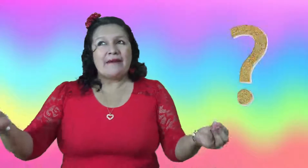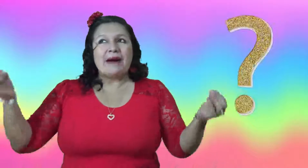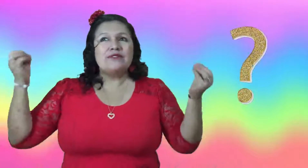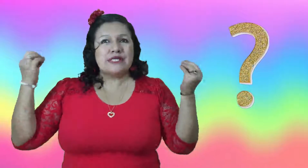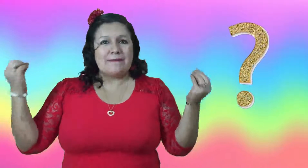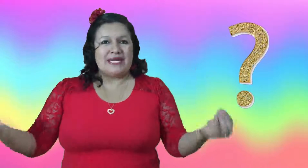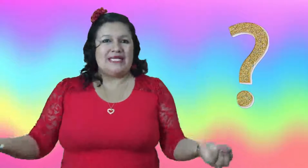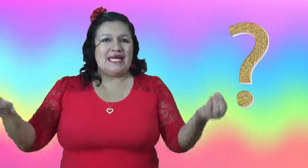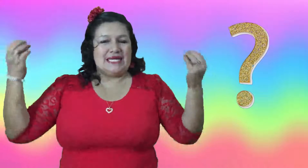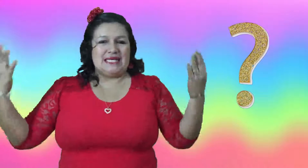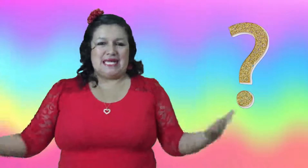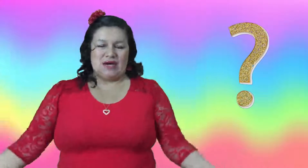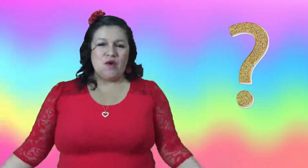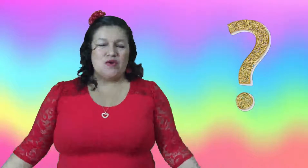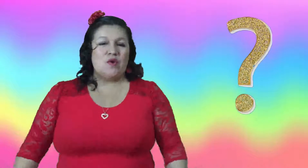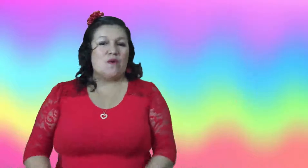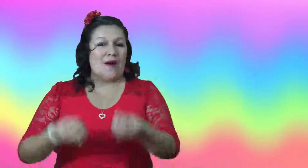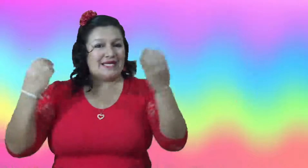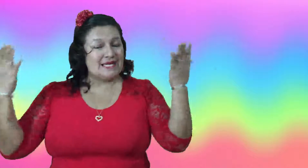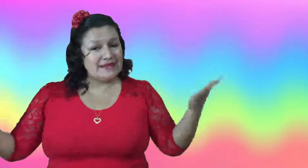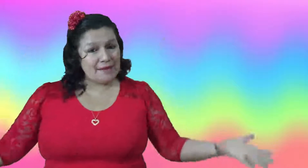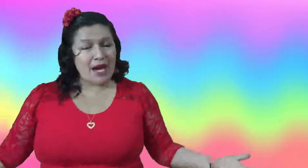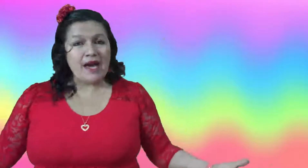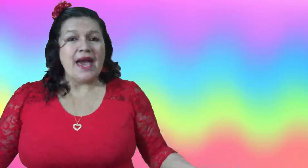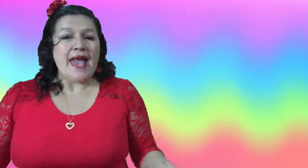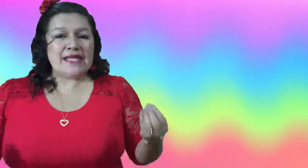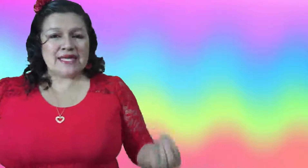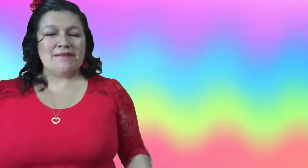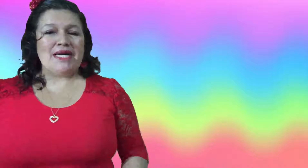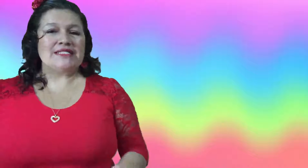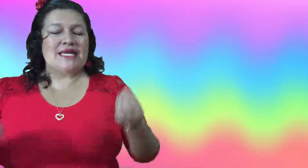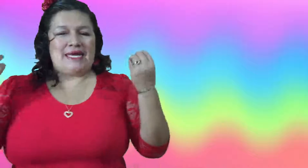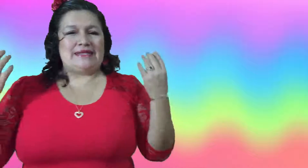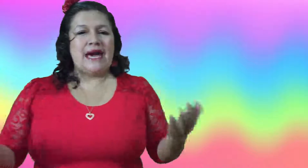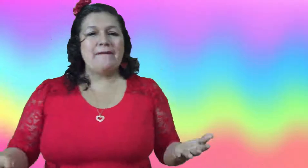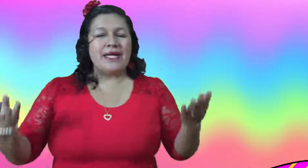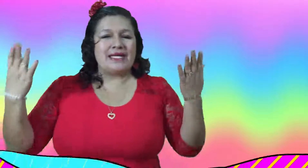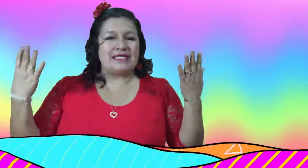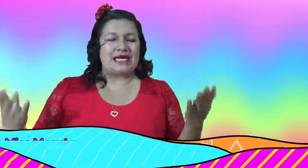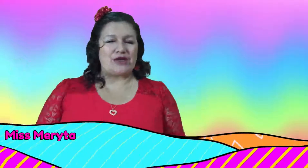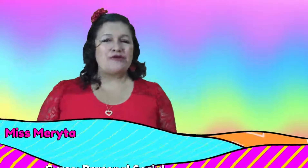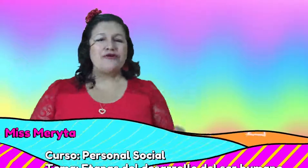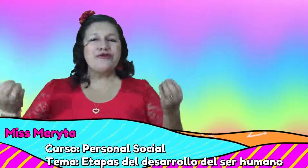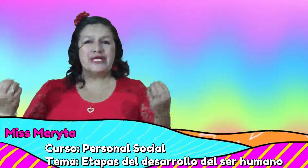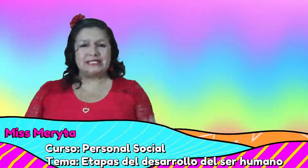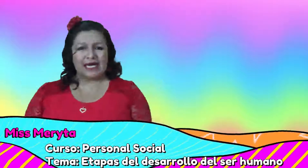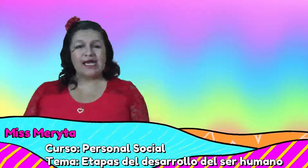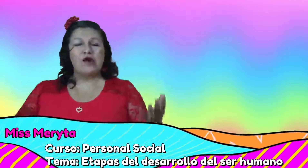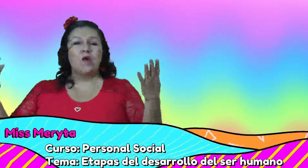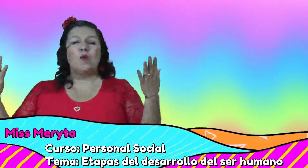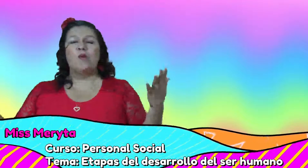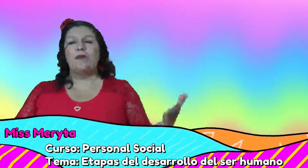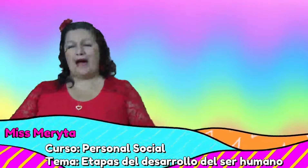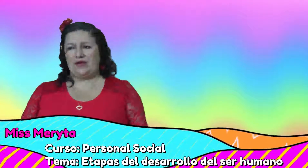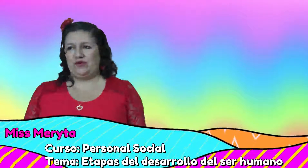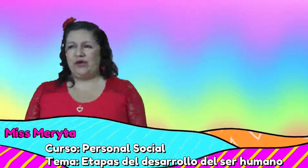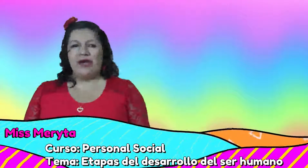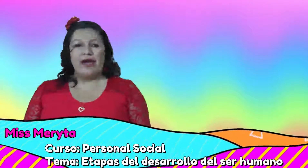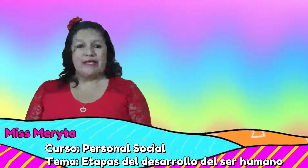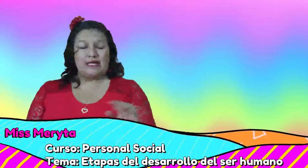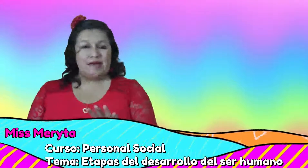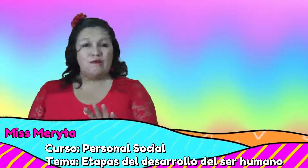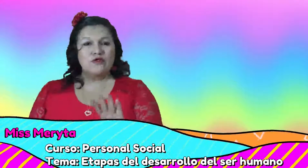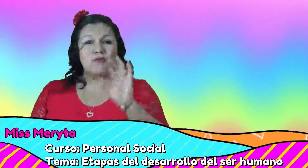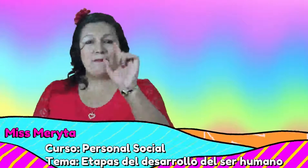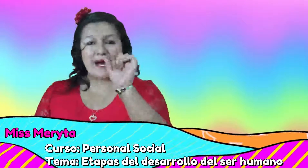¿Qué vamos a aprender el día de hoy? ¿Cuál es el tema? El tema es la etapa de desarrollo del ser humano.